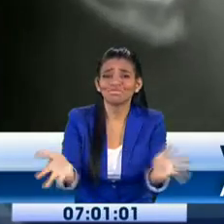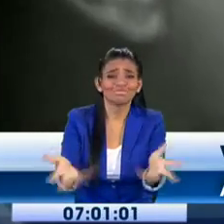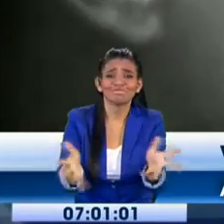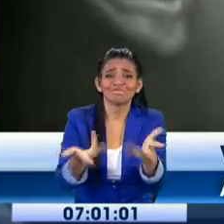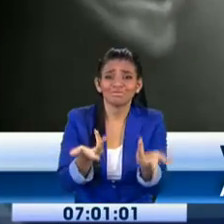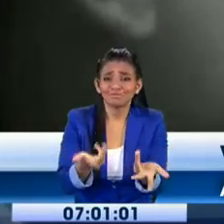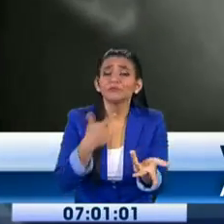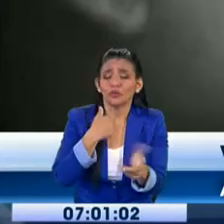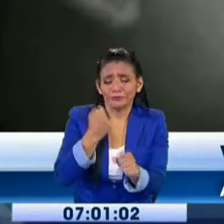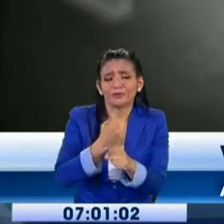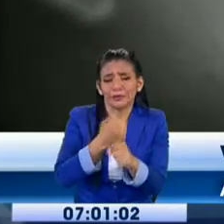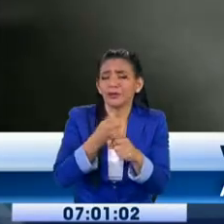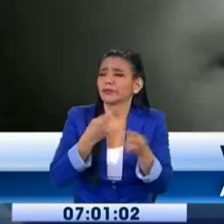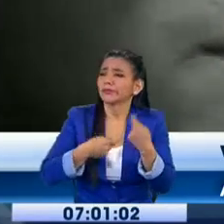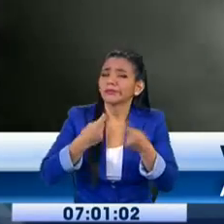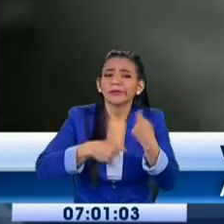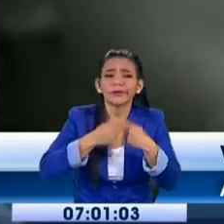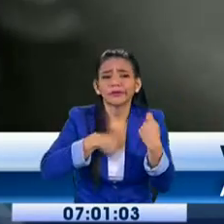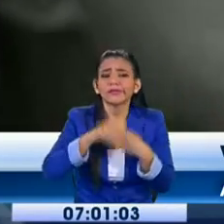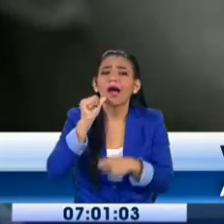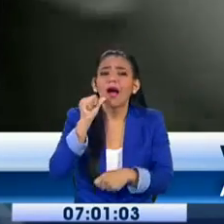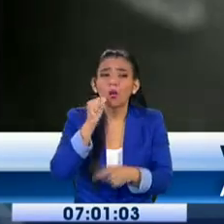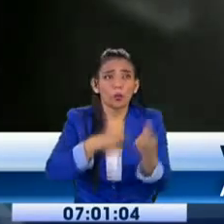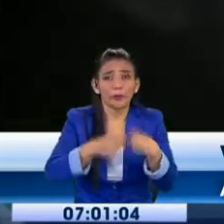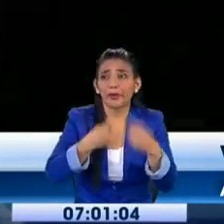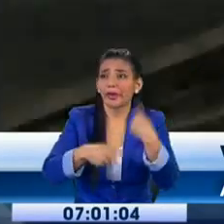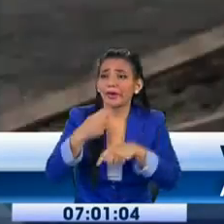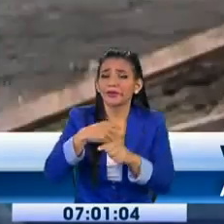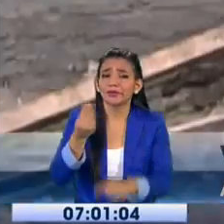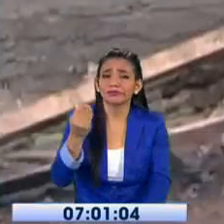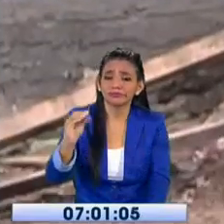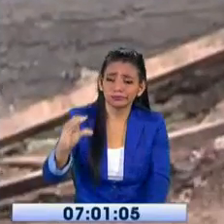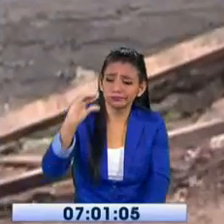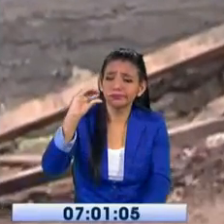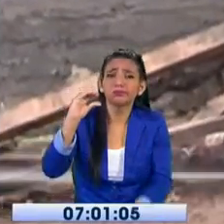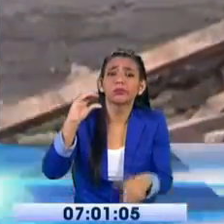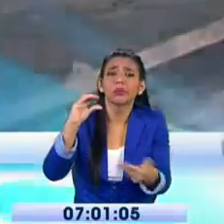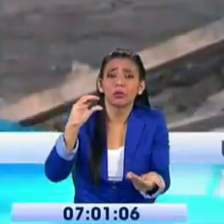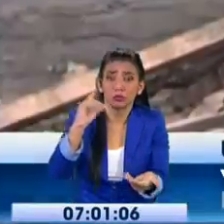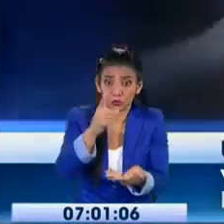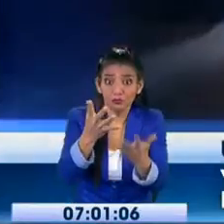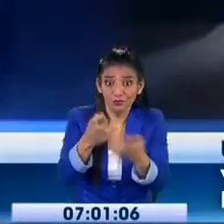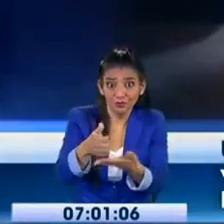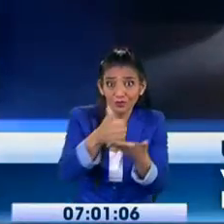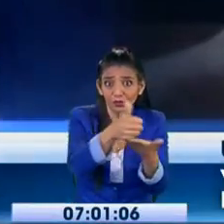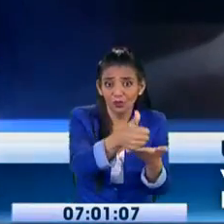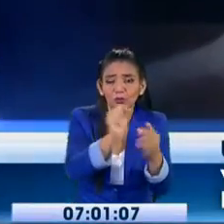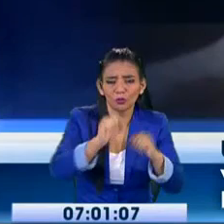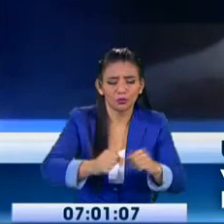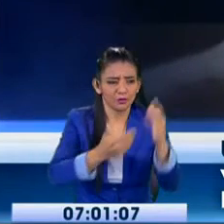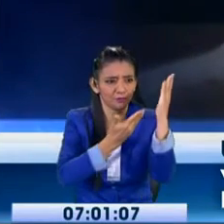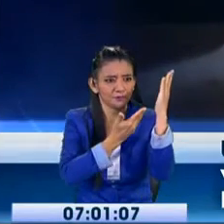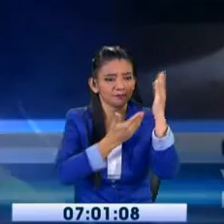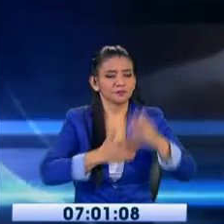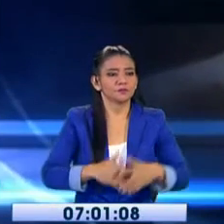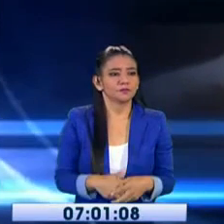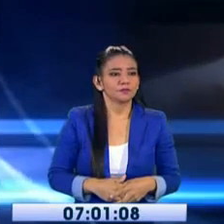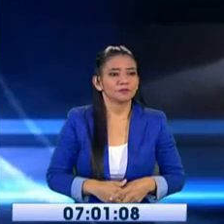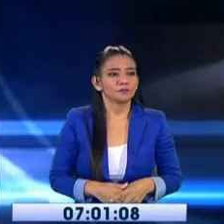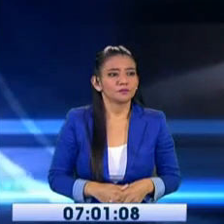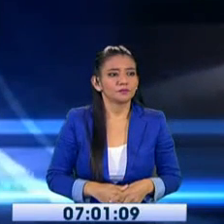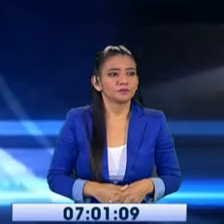lo poco que yo hago vendiendo agua no me va a alcanzar para recuperar mi casa. Si desean colaborar, pueden hacerlo contactándose con Ruth Vaque